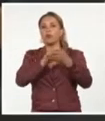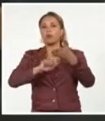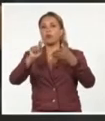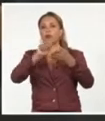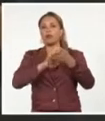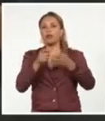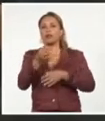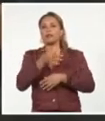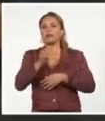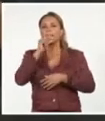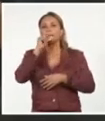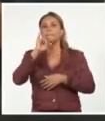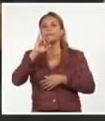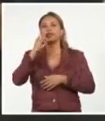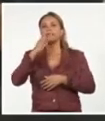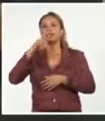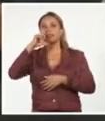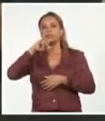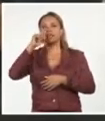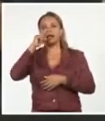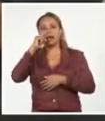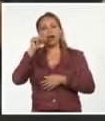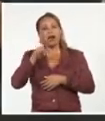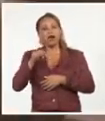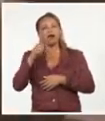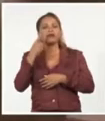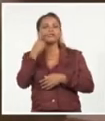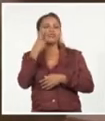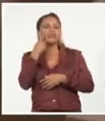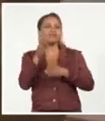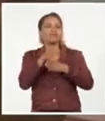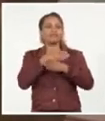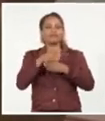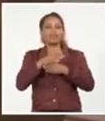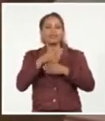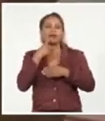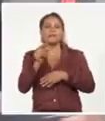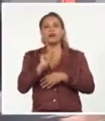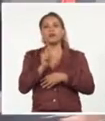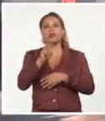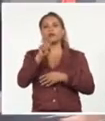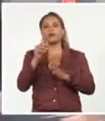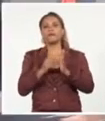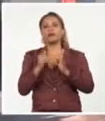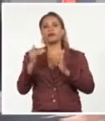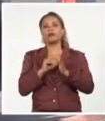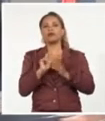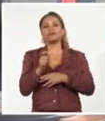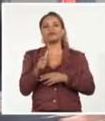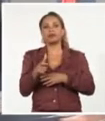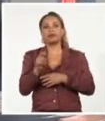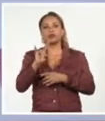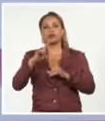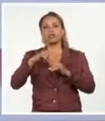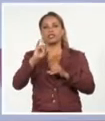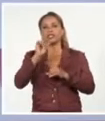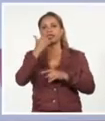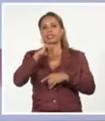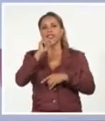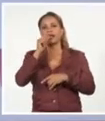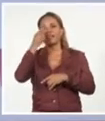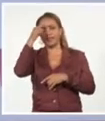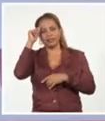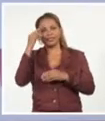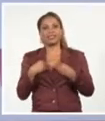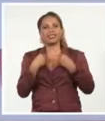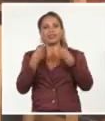lo recibió una comunidad renovada. Cerca de 2 millones de pesos de sus utilidades fueron donados para la reparación